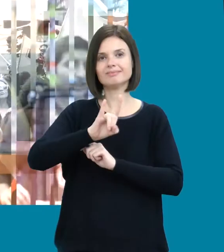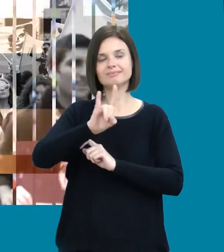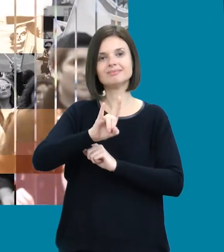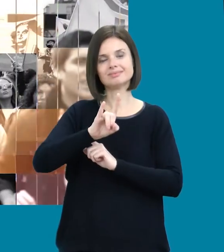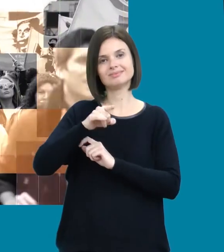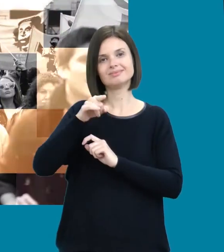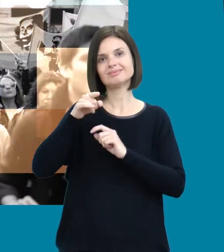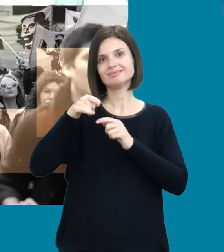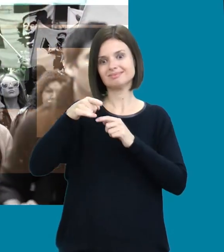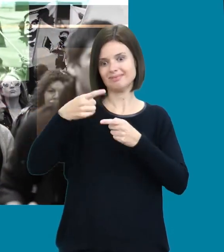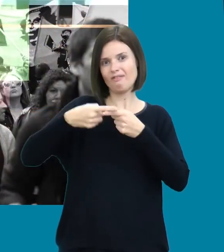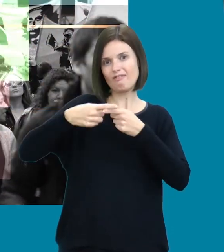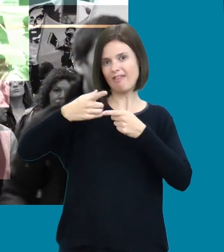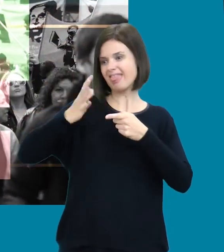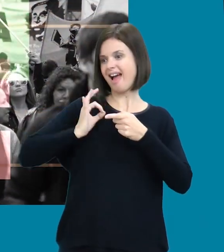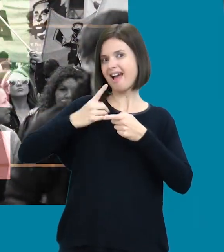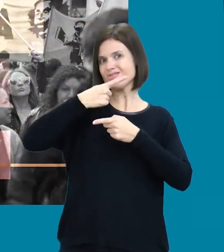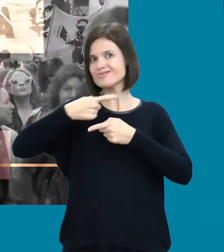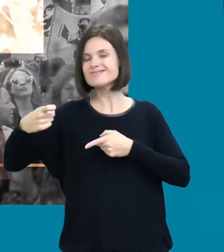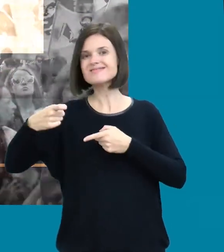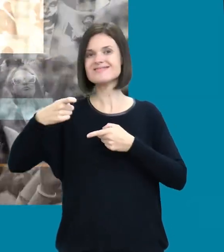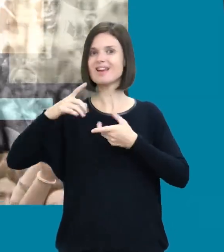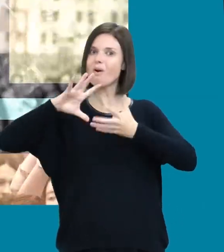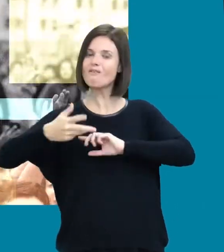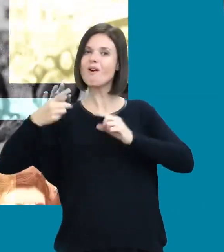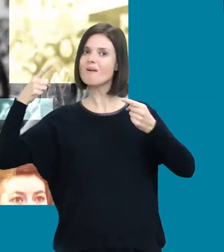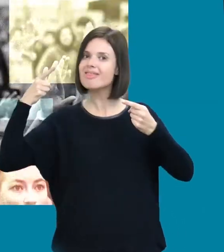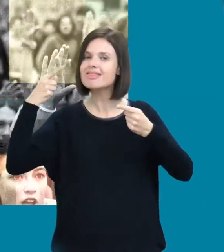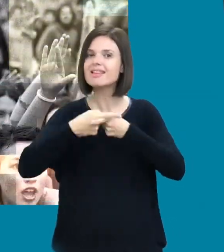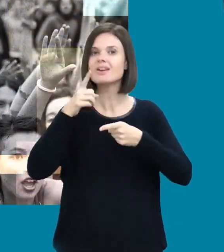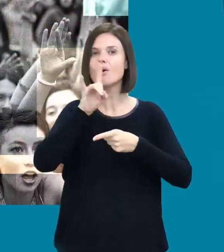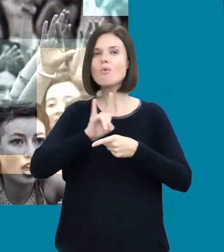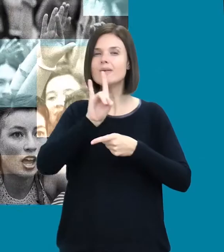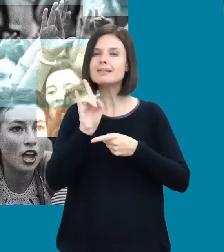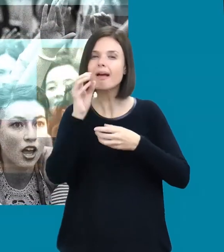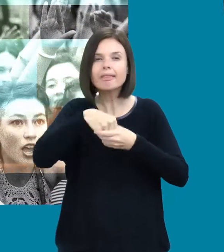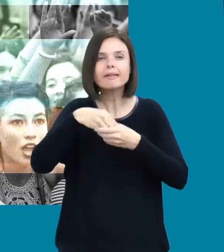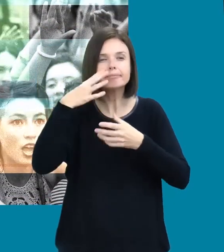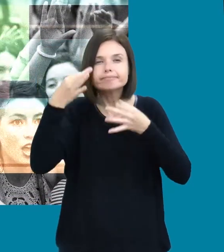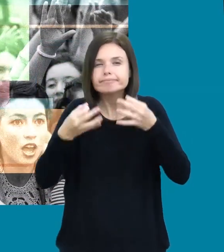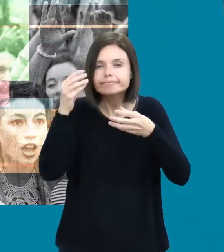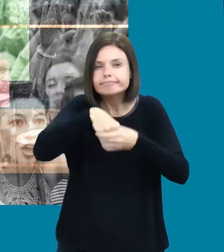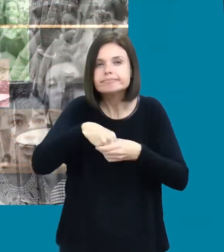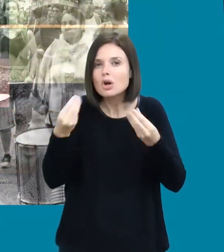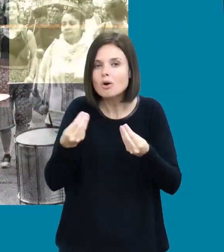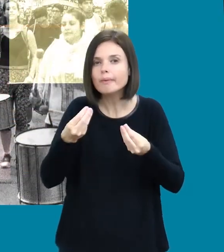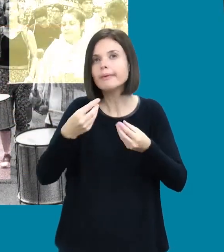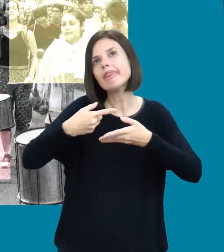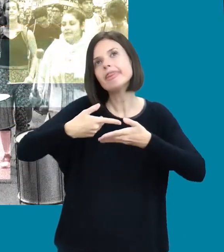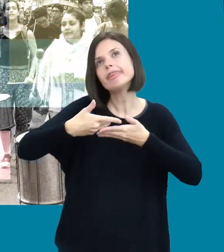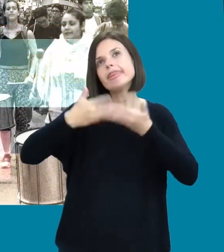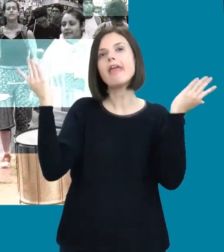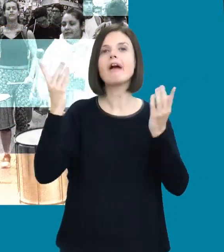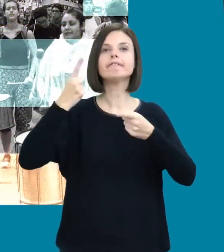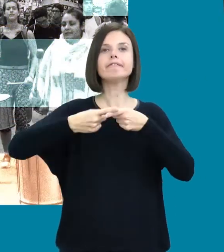100 años, me parece que nos desafían a analizar la universidad actual. No es la efeméride la que nos tiene que convocar, son las luchas sociales las que nos